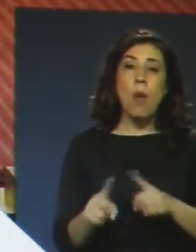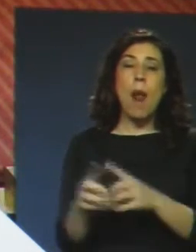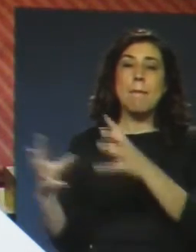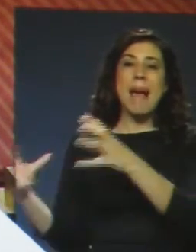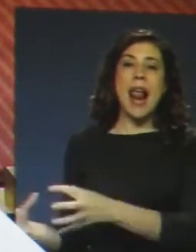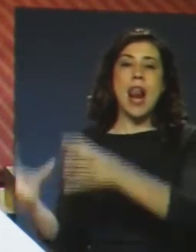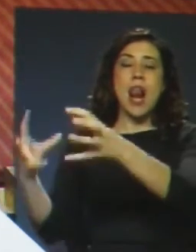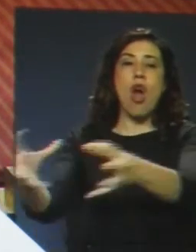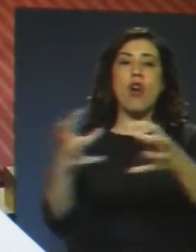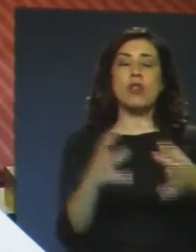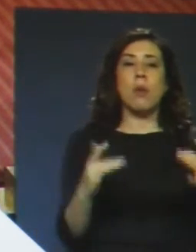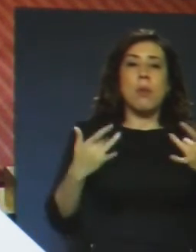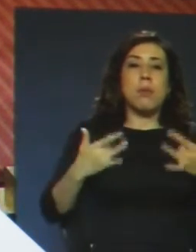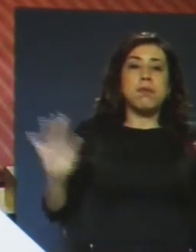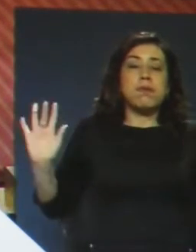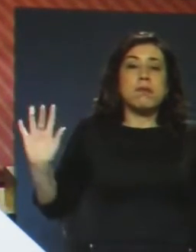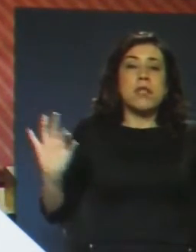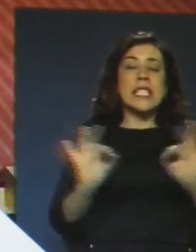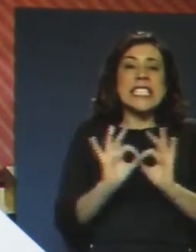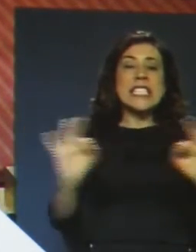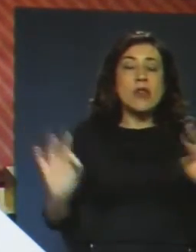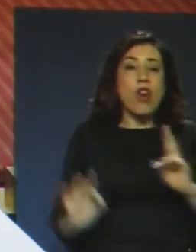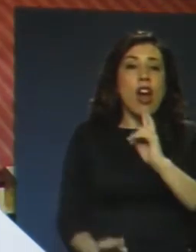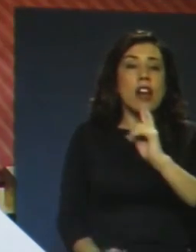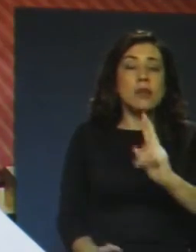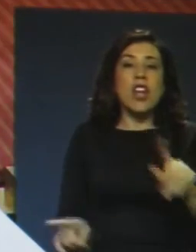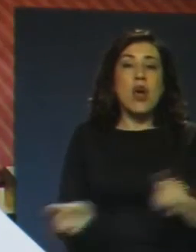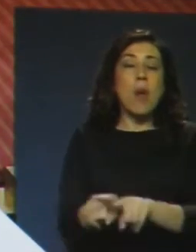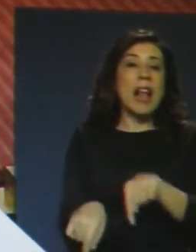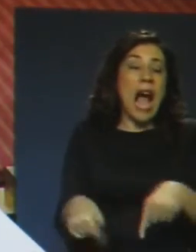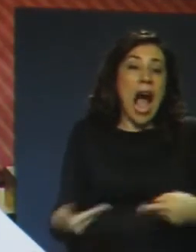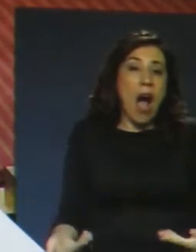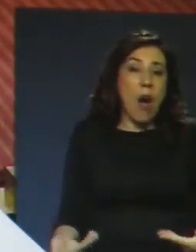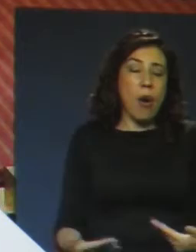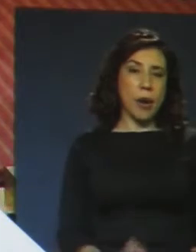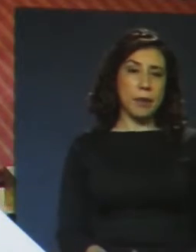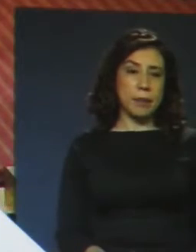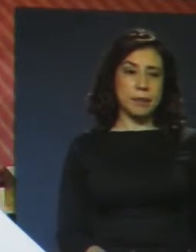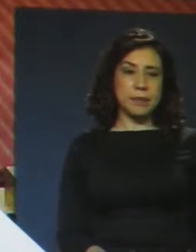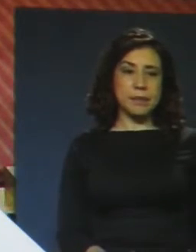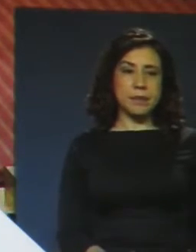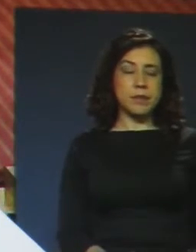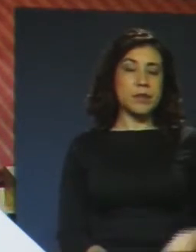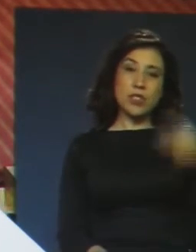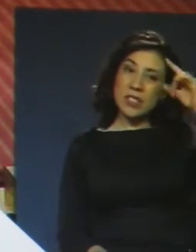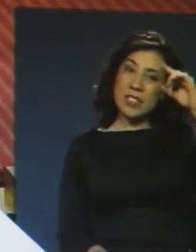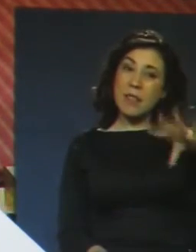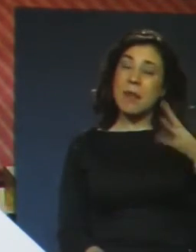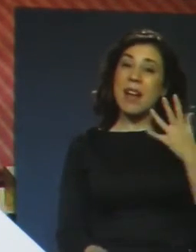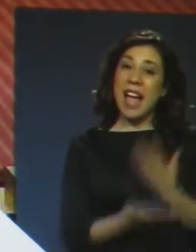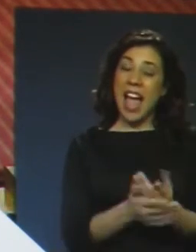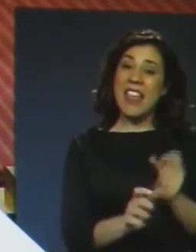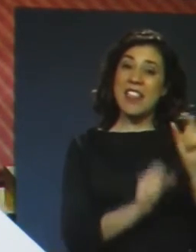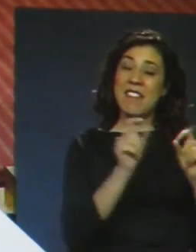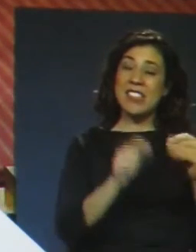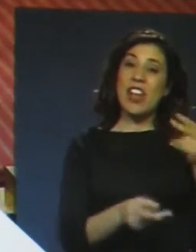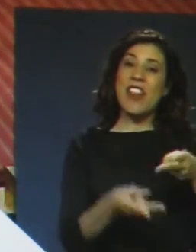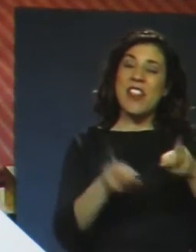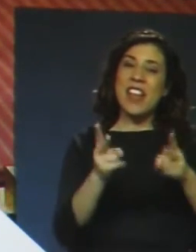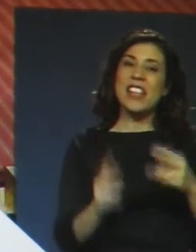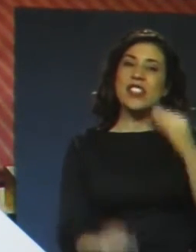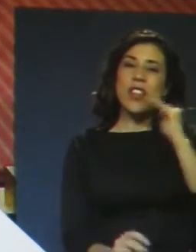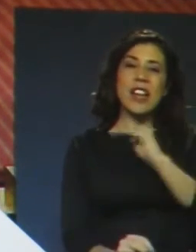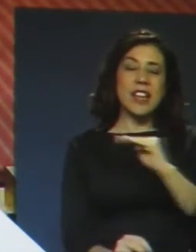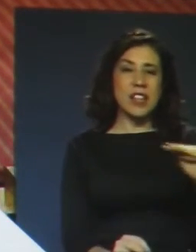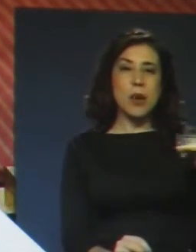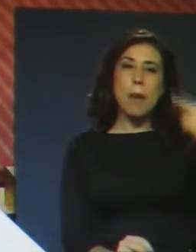unos a otros y finalmente nadie responda como pasa hasta el día de hoy. Sabemos que se crea el defensor de los derechos de la